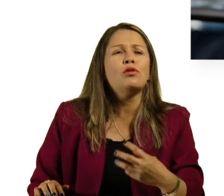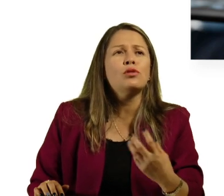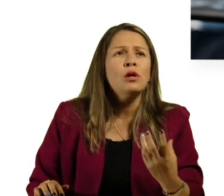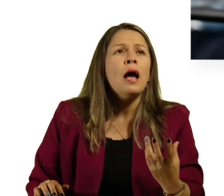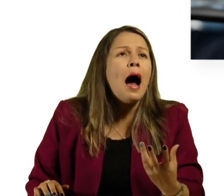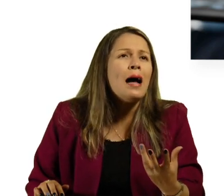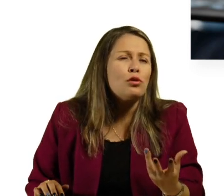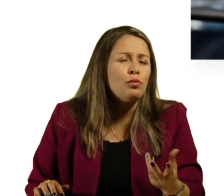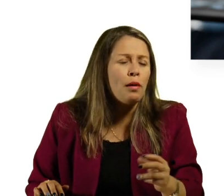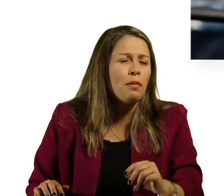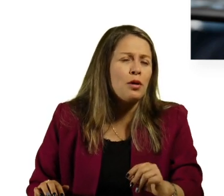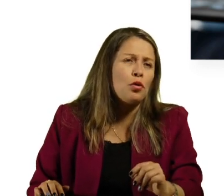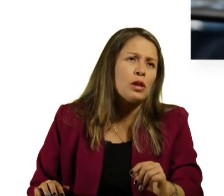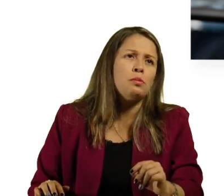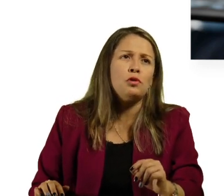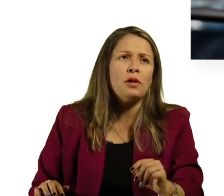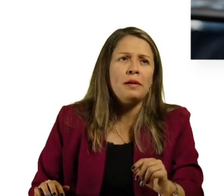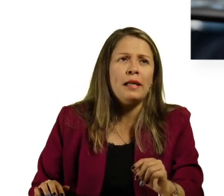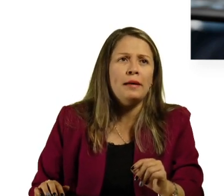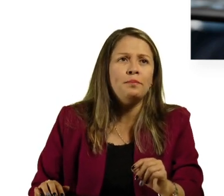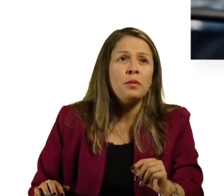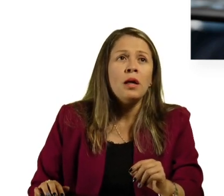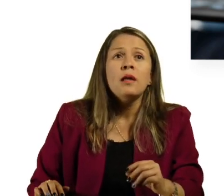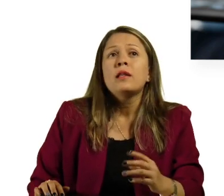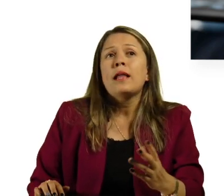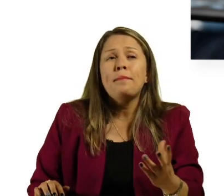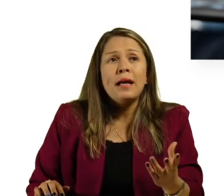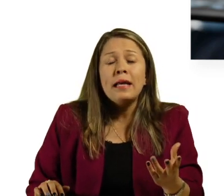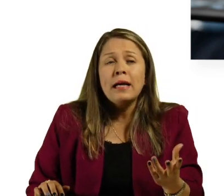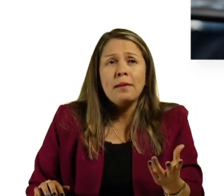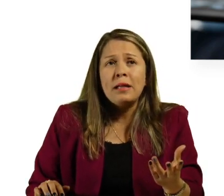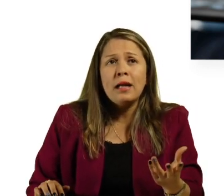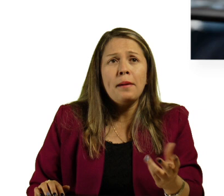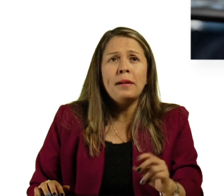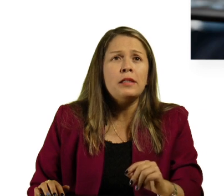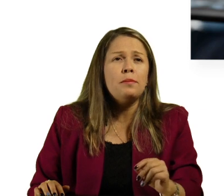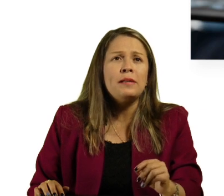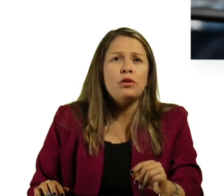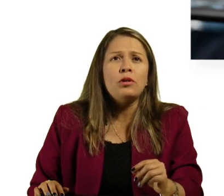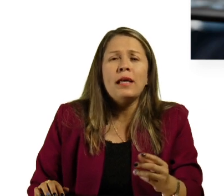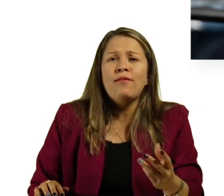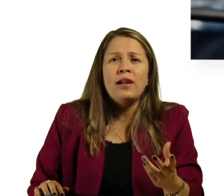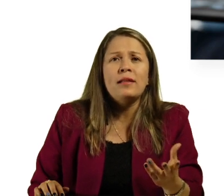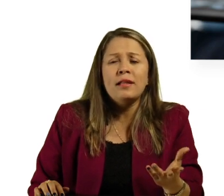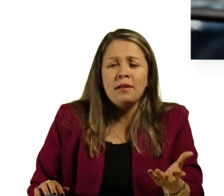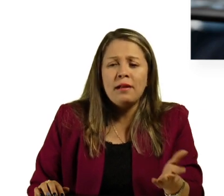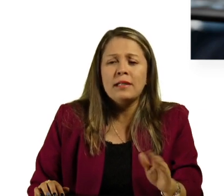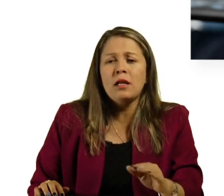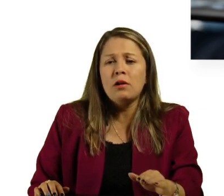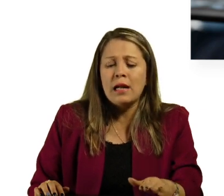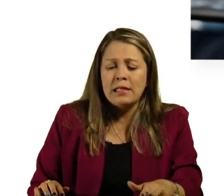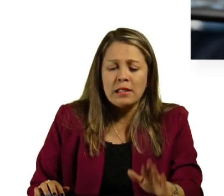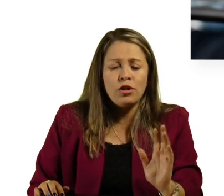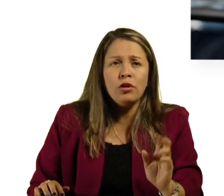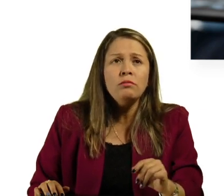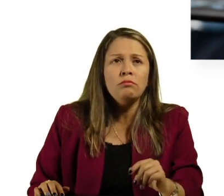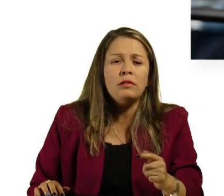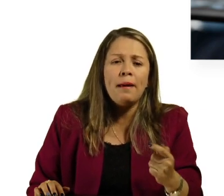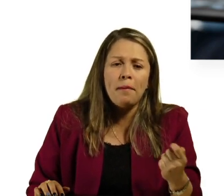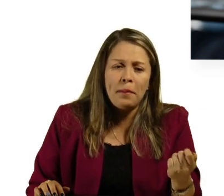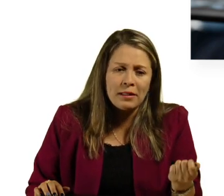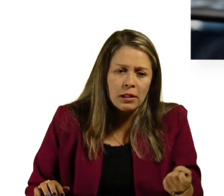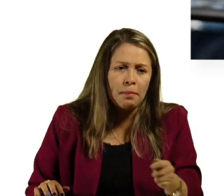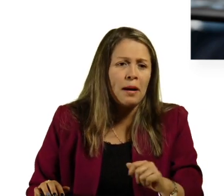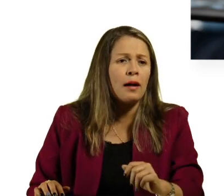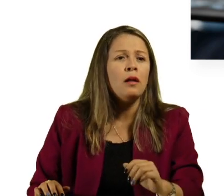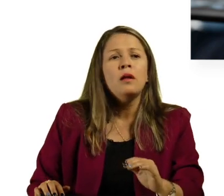que ellos asuman mayor responsabilidad. También incrementa la participación de diferentes niveles de la organización.